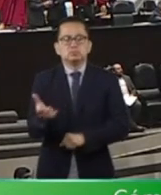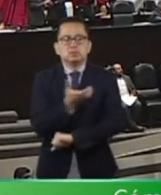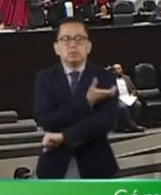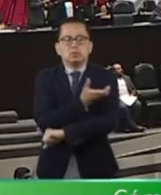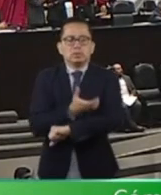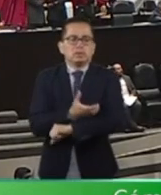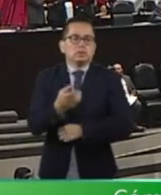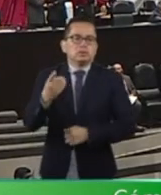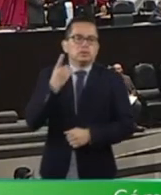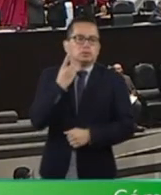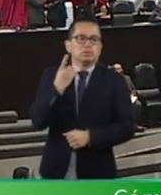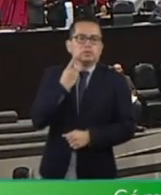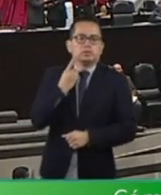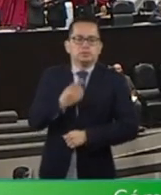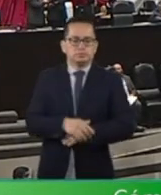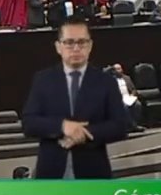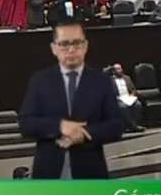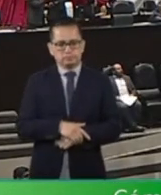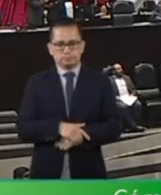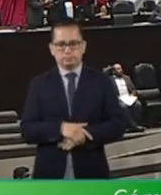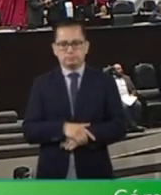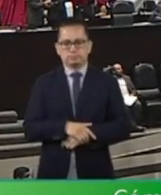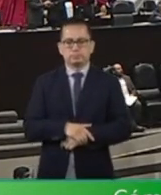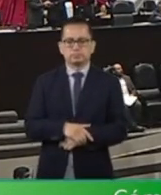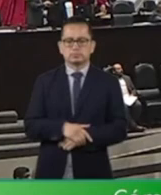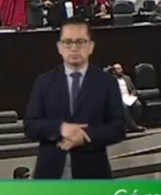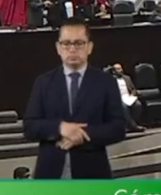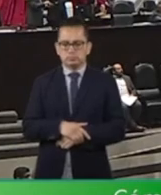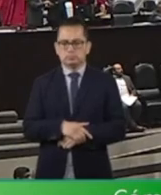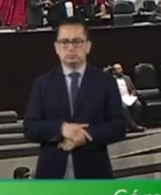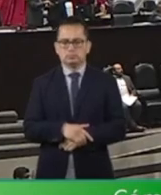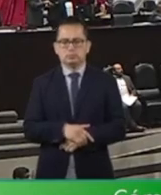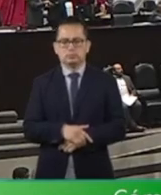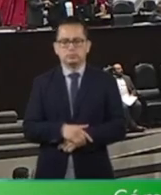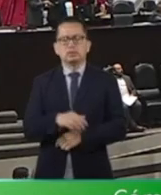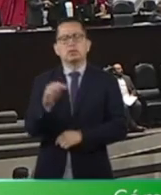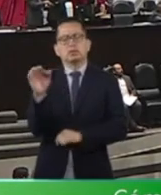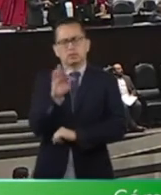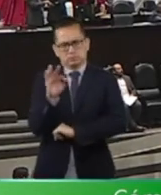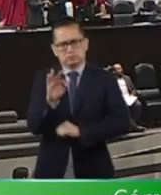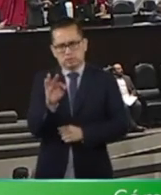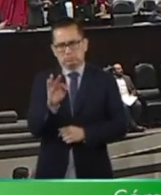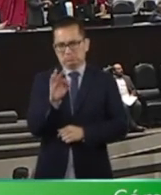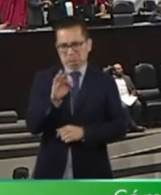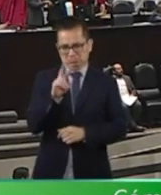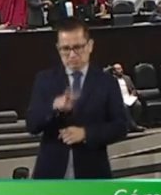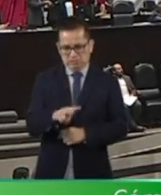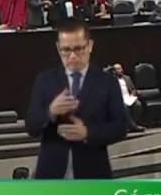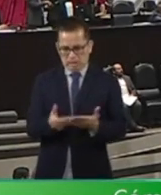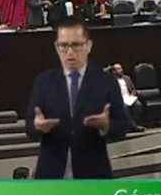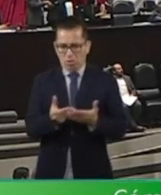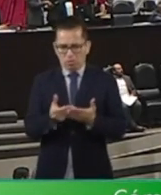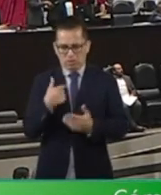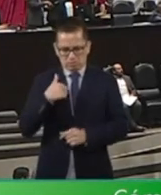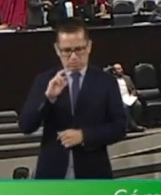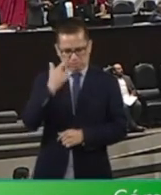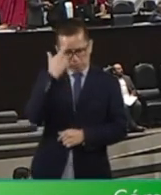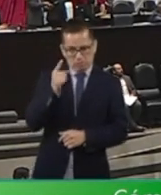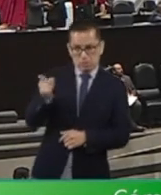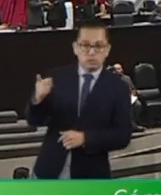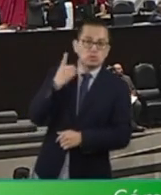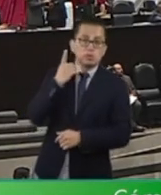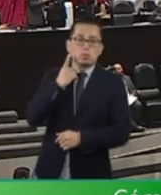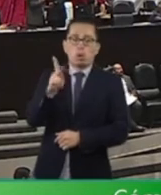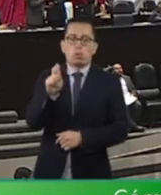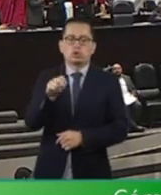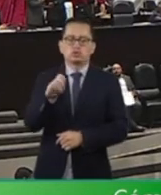diputadas y diputados, quizá si haya que retomar ahora los temores del diputado Ponciano Arriaga